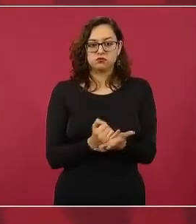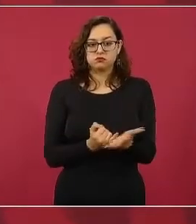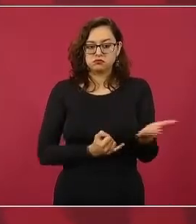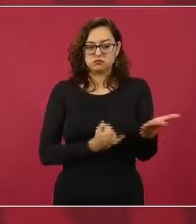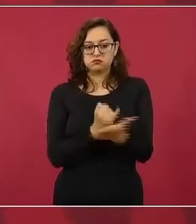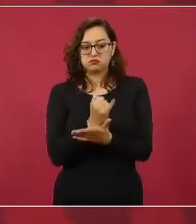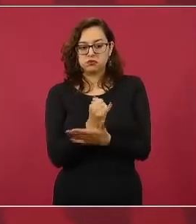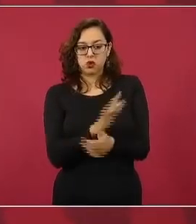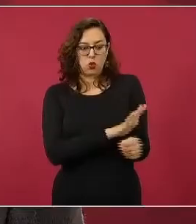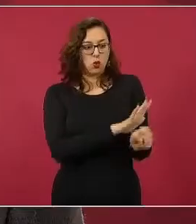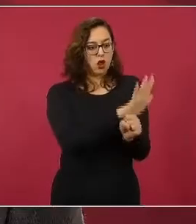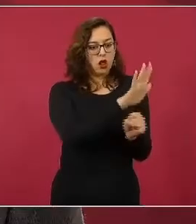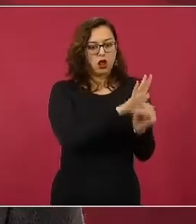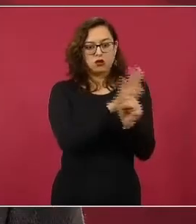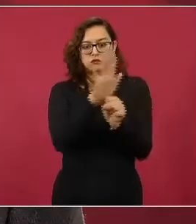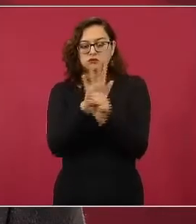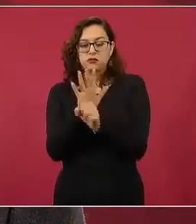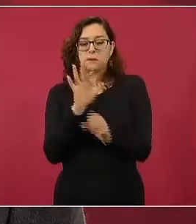Ahora